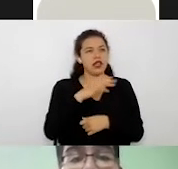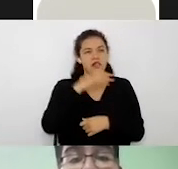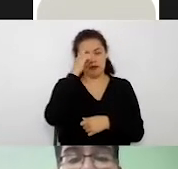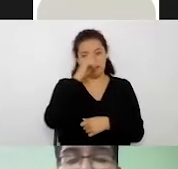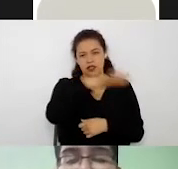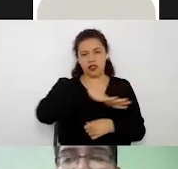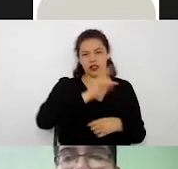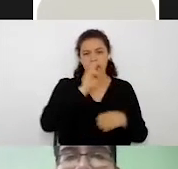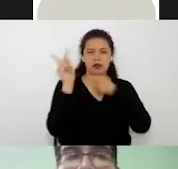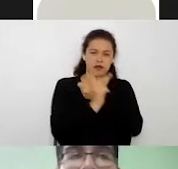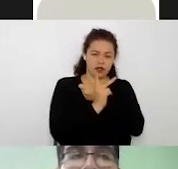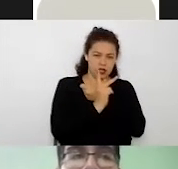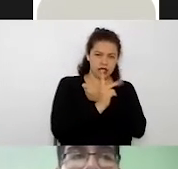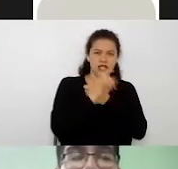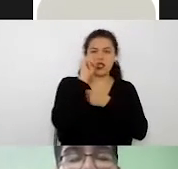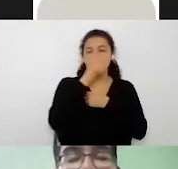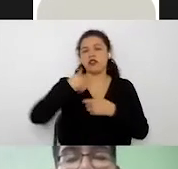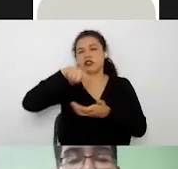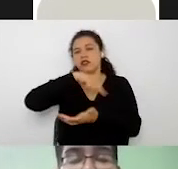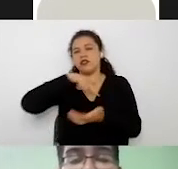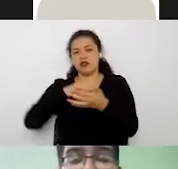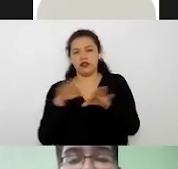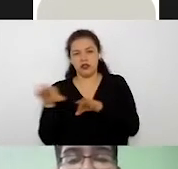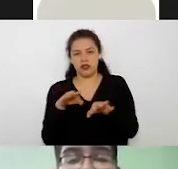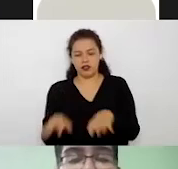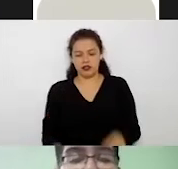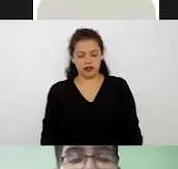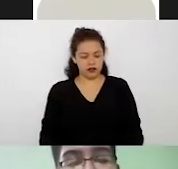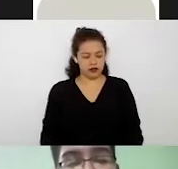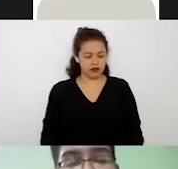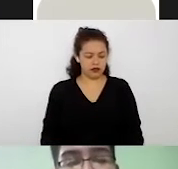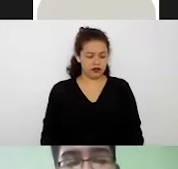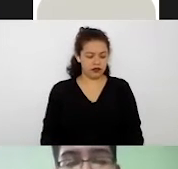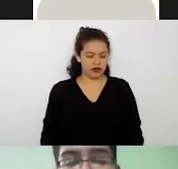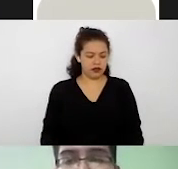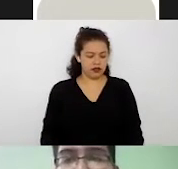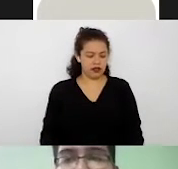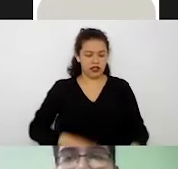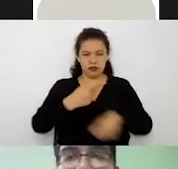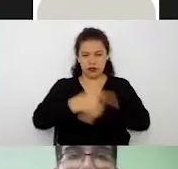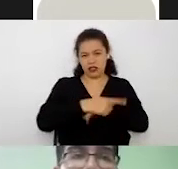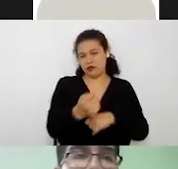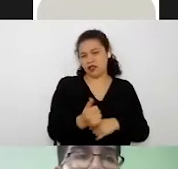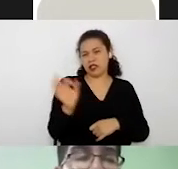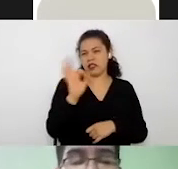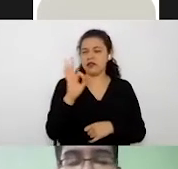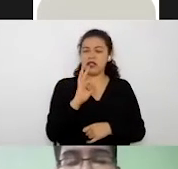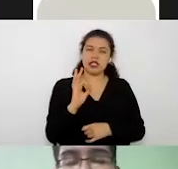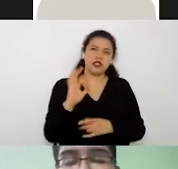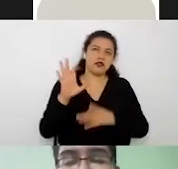del país como de lo que puede ser nuestro centro de trabajo, y que pueden ser riesgos muy pequeños como que se nos caiga, no